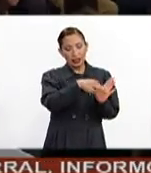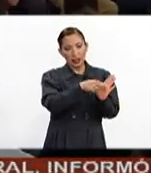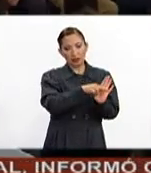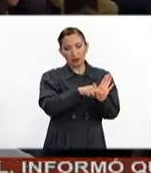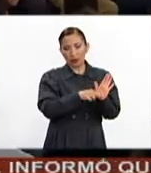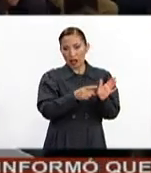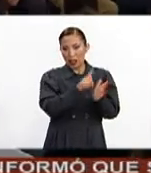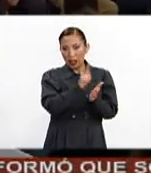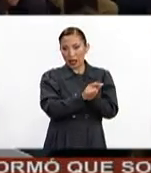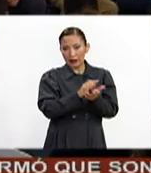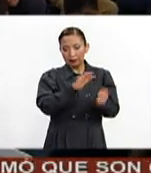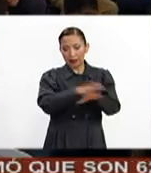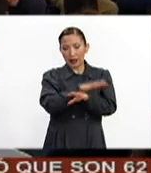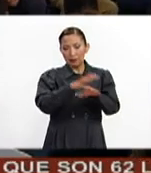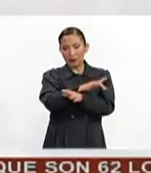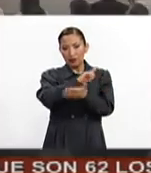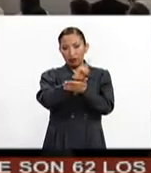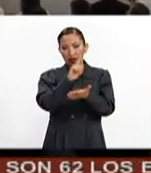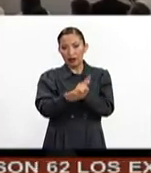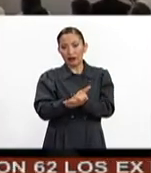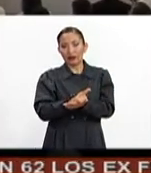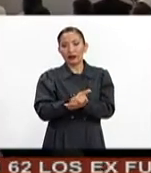ley de transición energética.